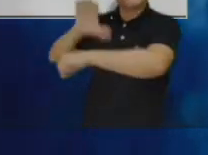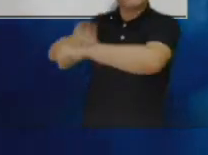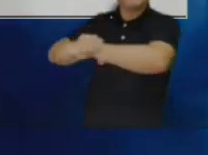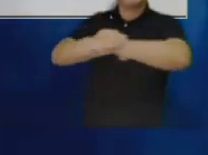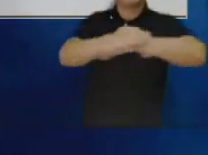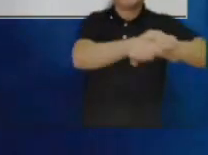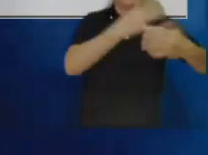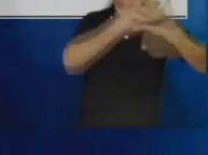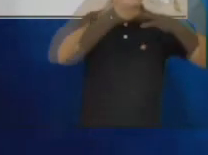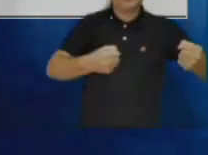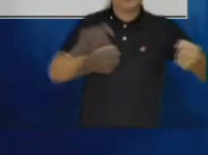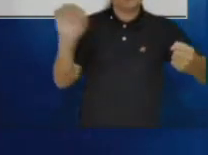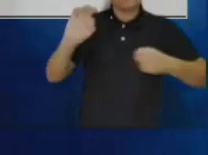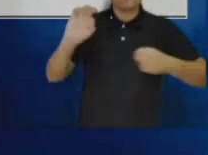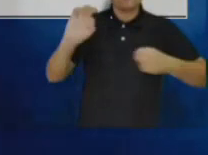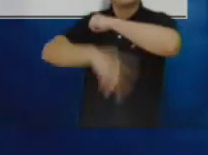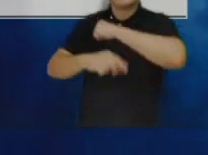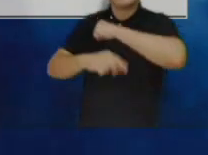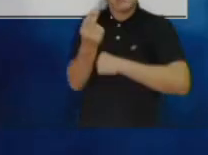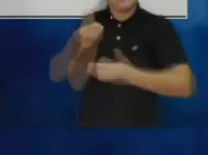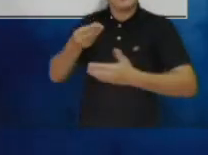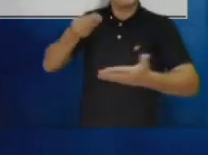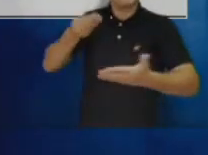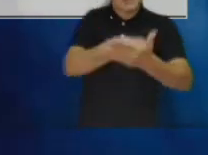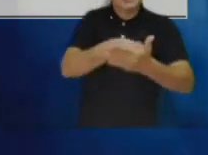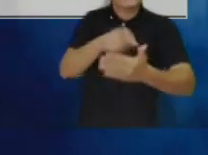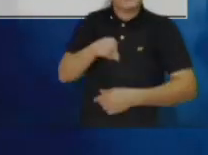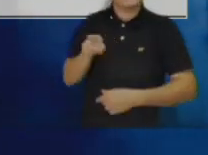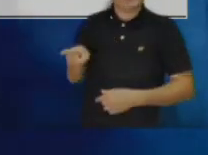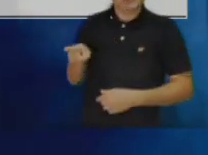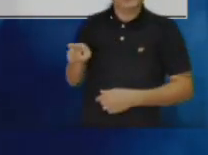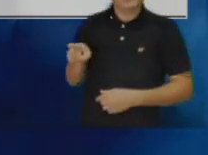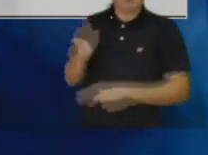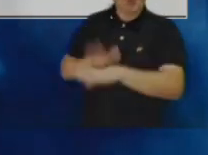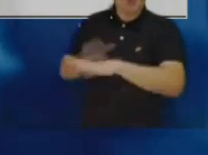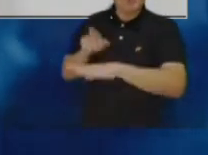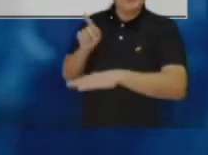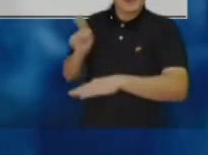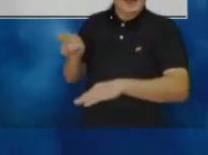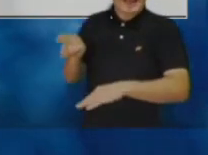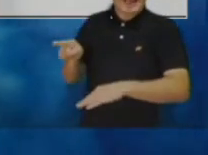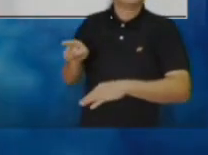para interferir son completamente prohibidos en Francia.